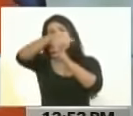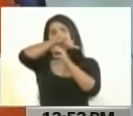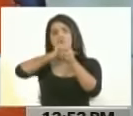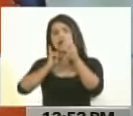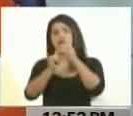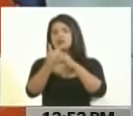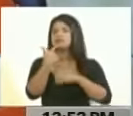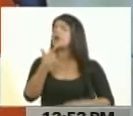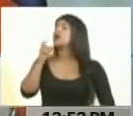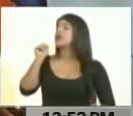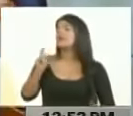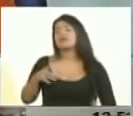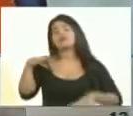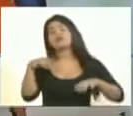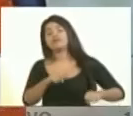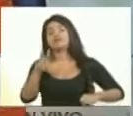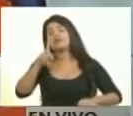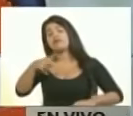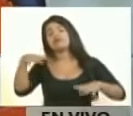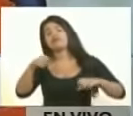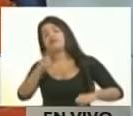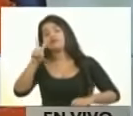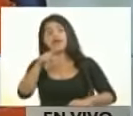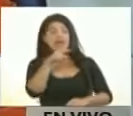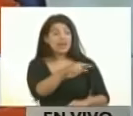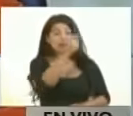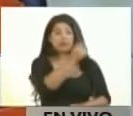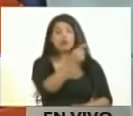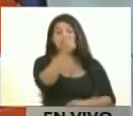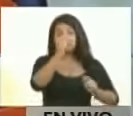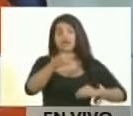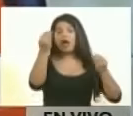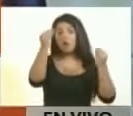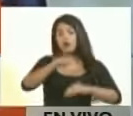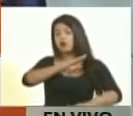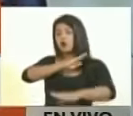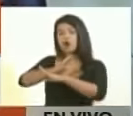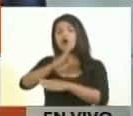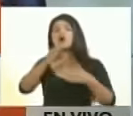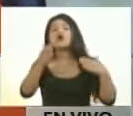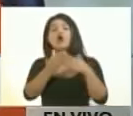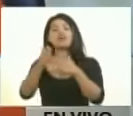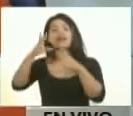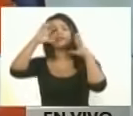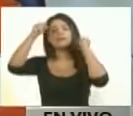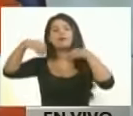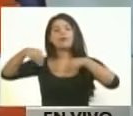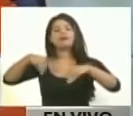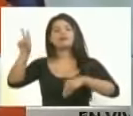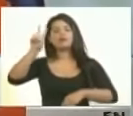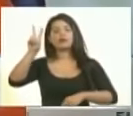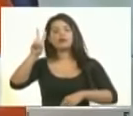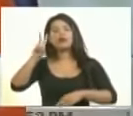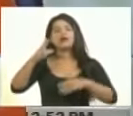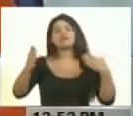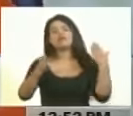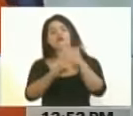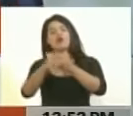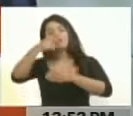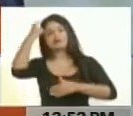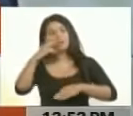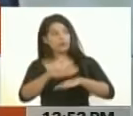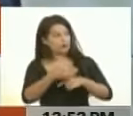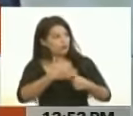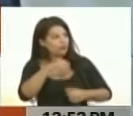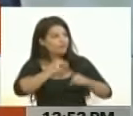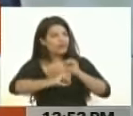Y acuerdan sus diputados sancionar a la diplomacia bolivariana porque defiende los derechos legítimos y soberanos